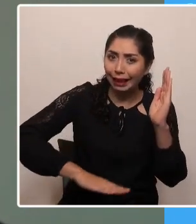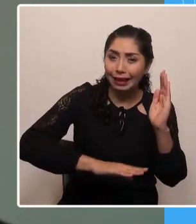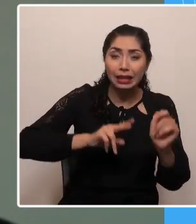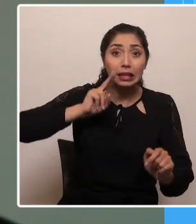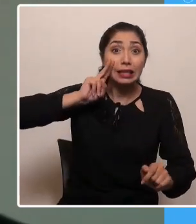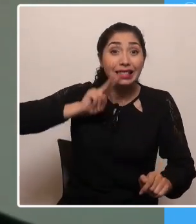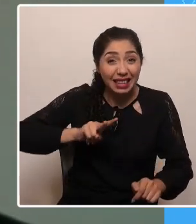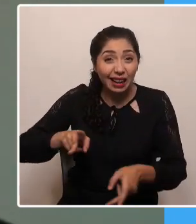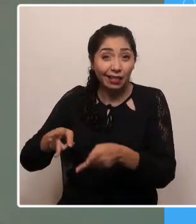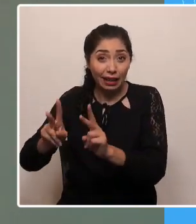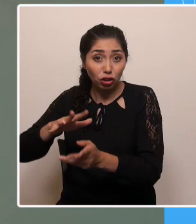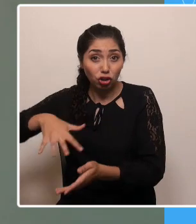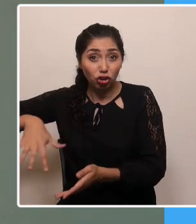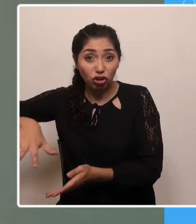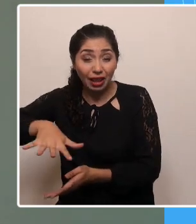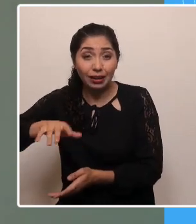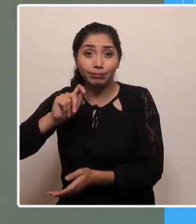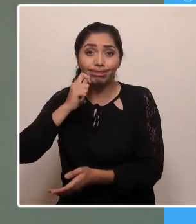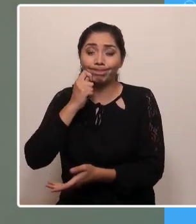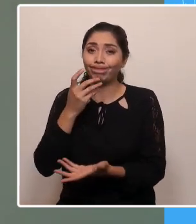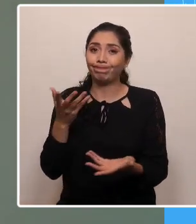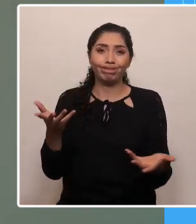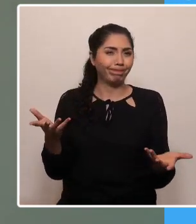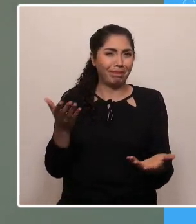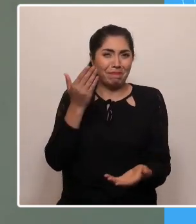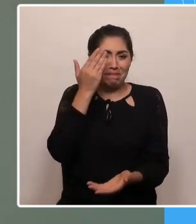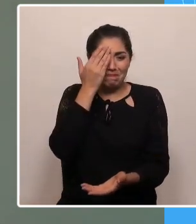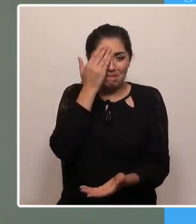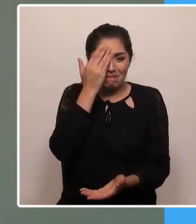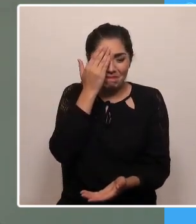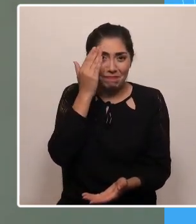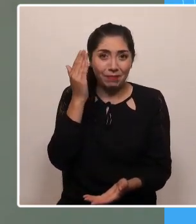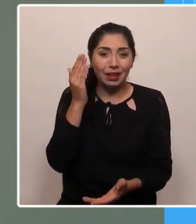sociales es una mutilación.